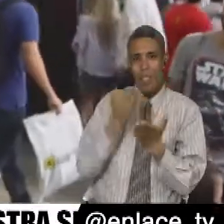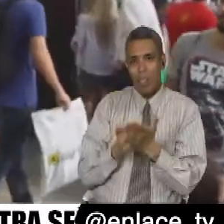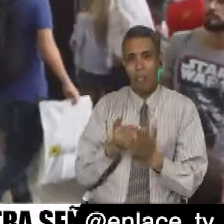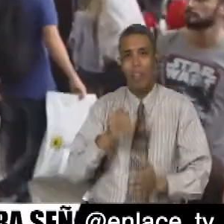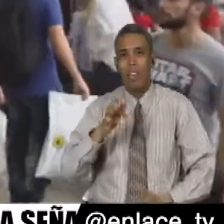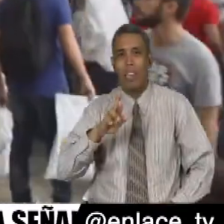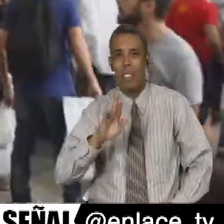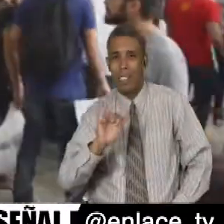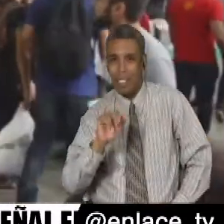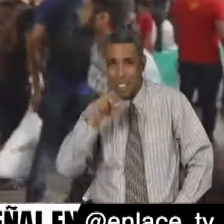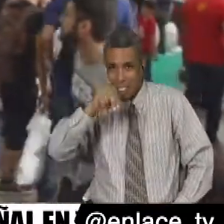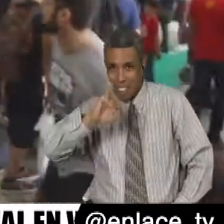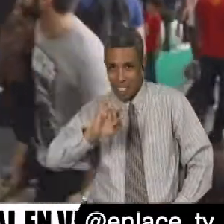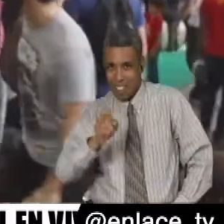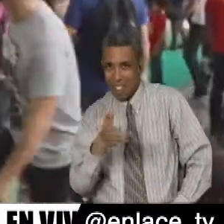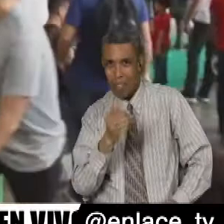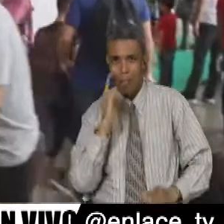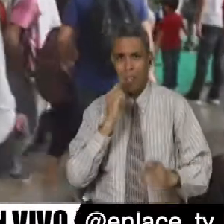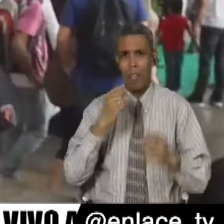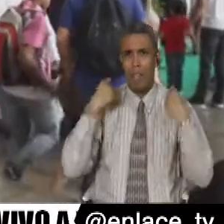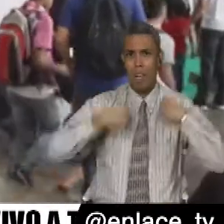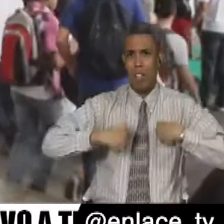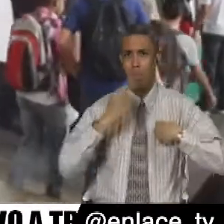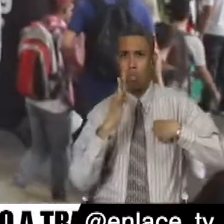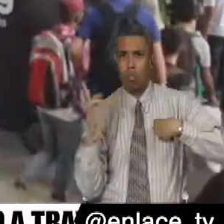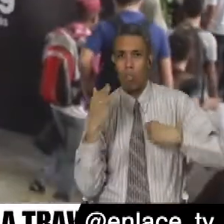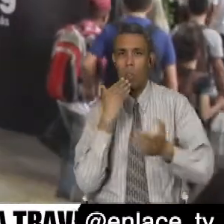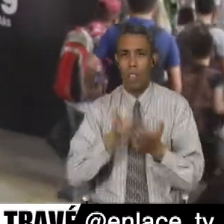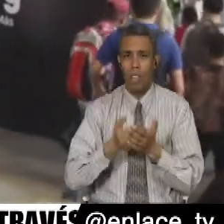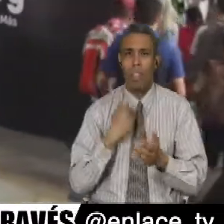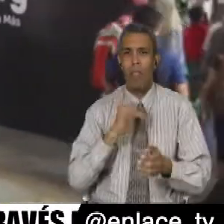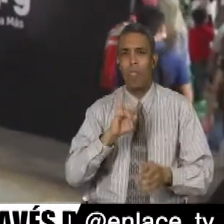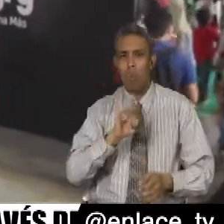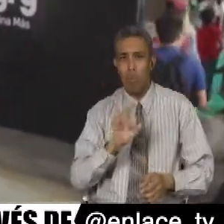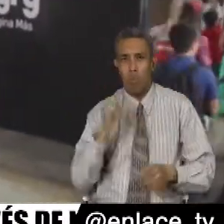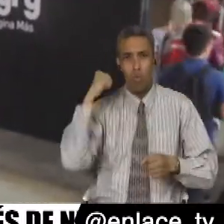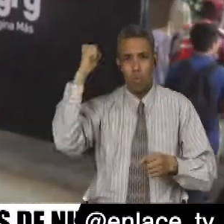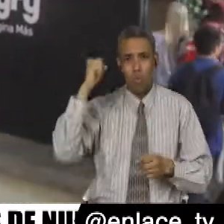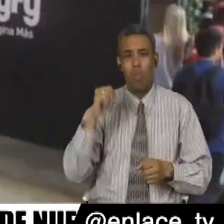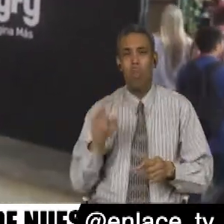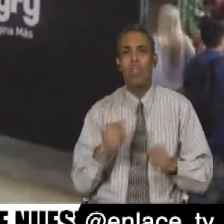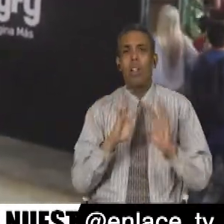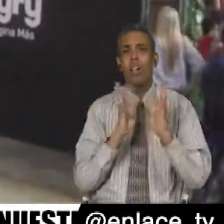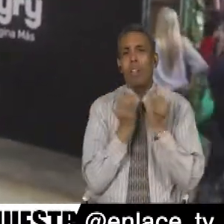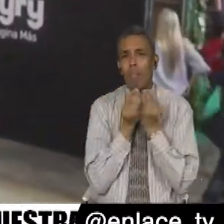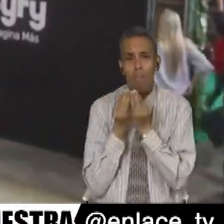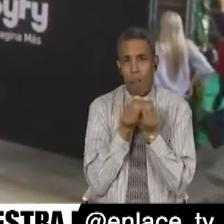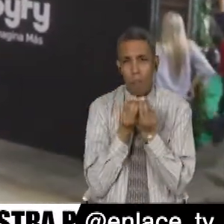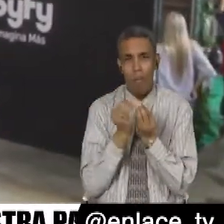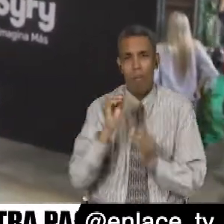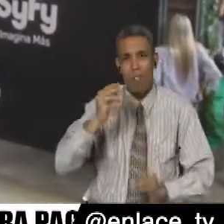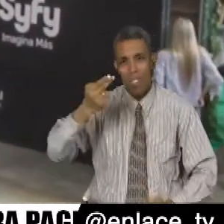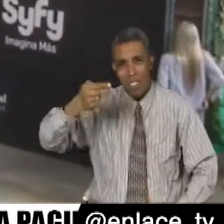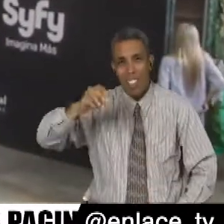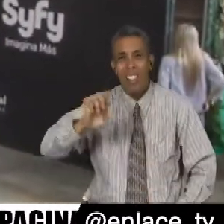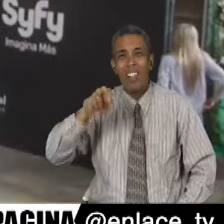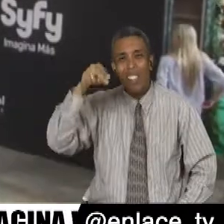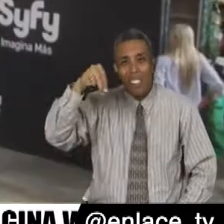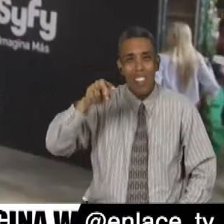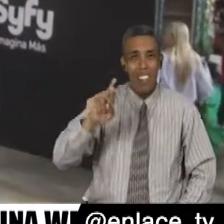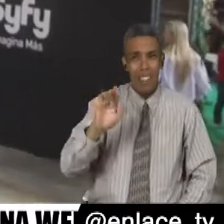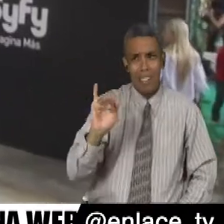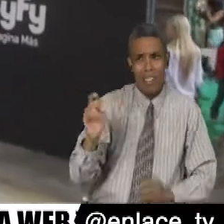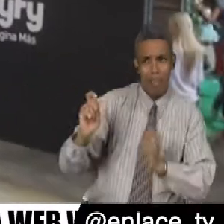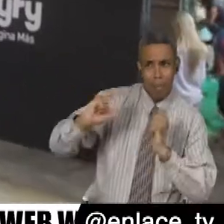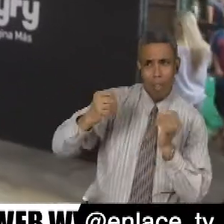fit a toto a la uso por supuesto a todo base hoy aconsejaría en recorre a quienes lo hicieron posible que aquí llegáramos enlace